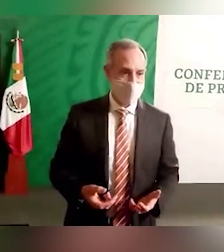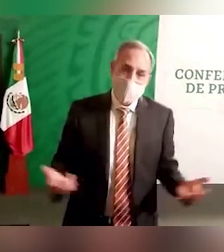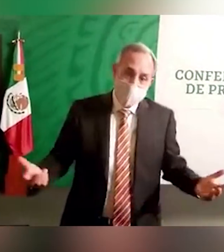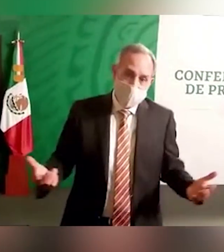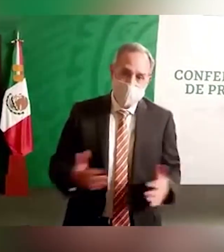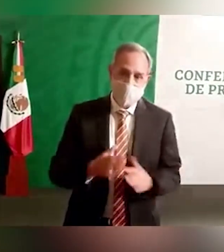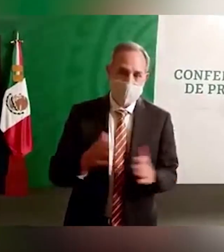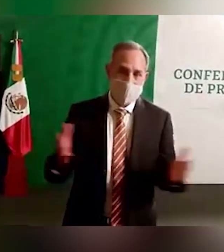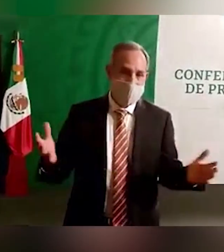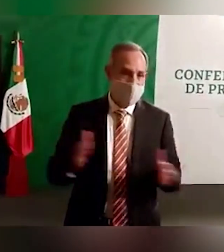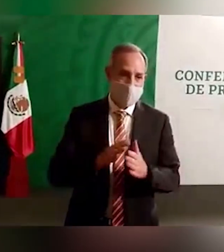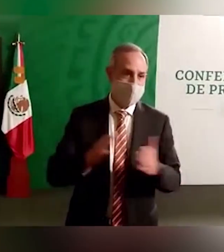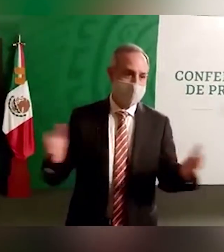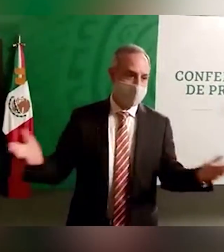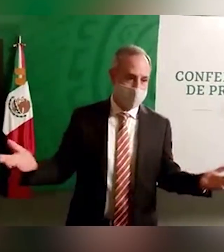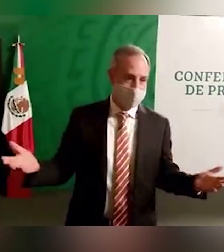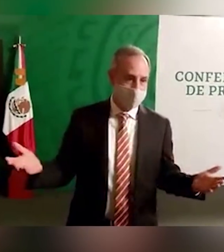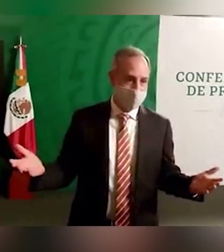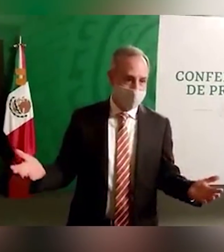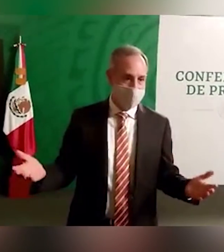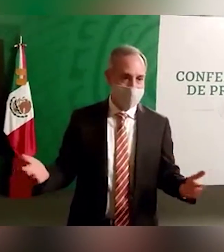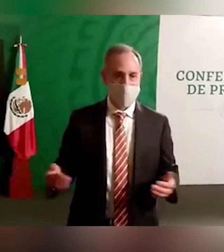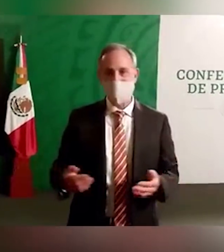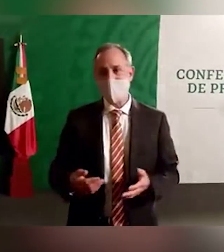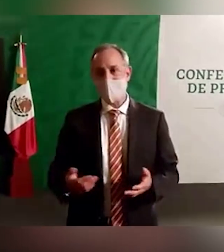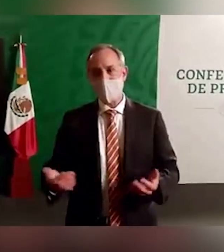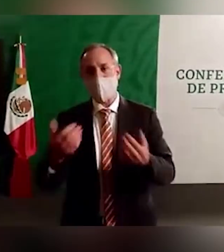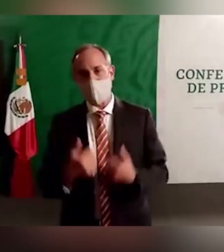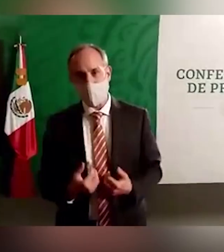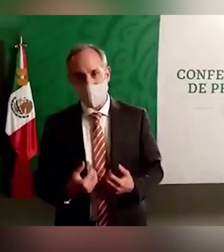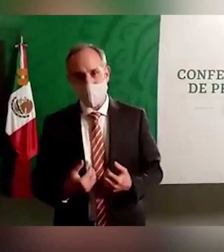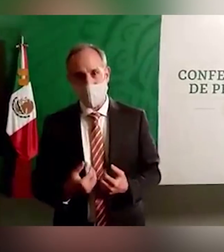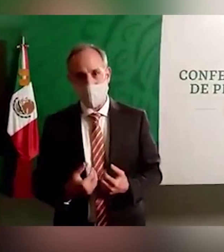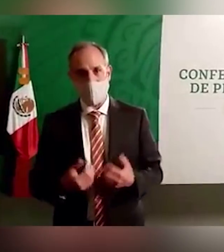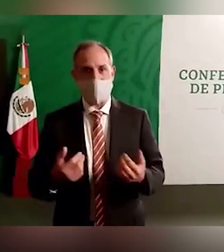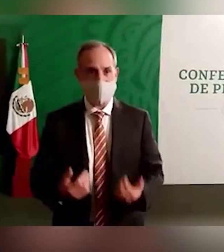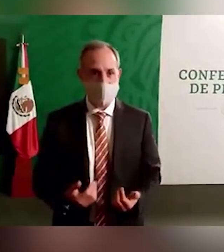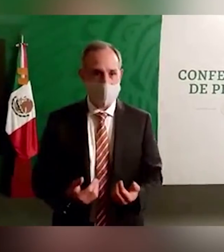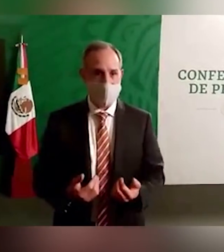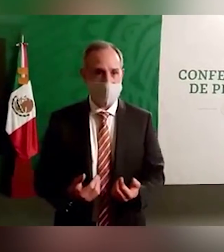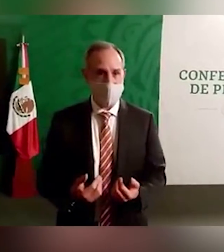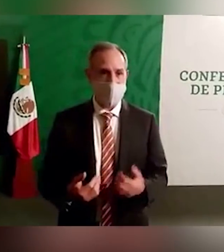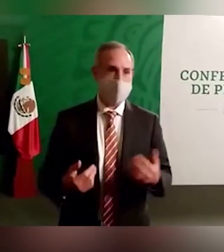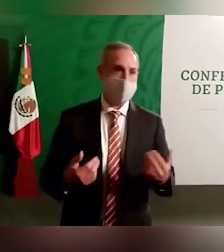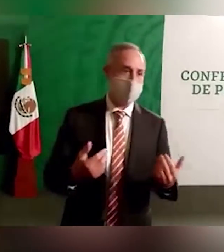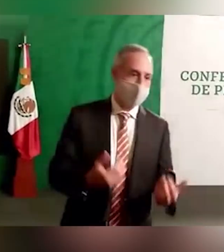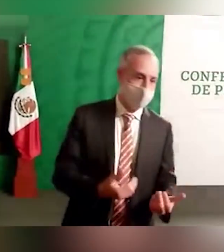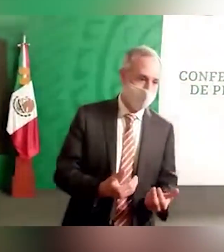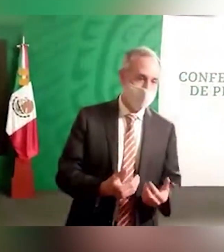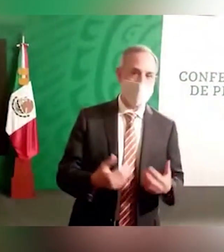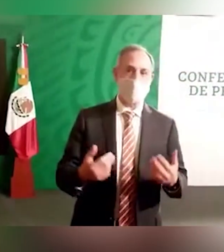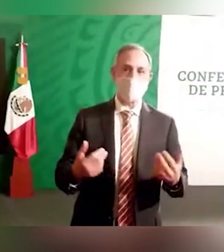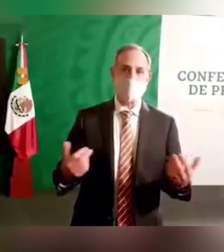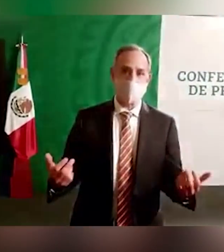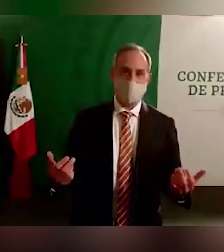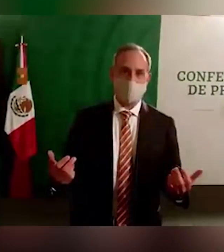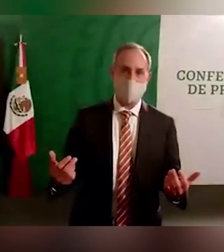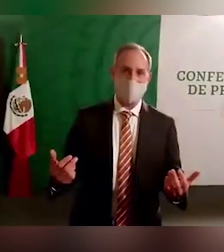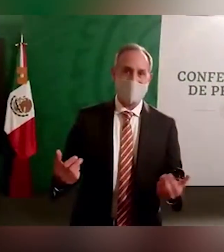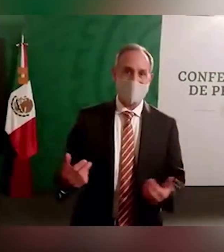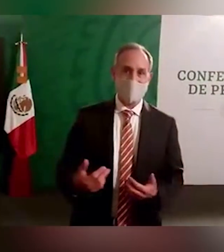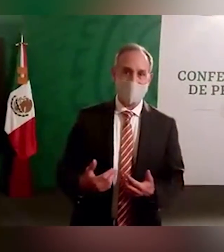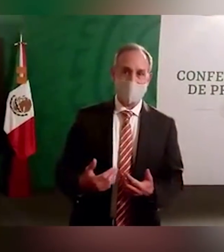entonces ya es quería sacar de contexto me toman la moto en el restaurant y dicen que no seguir las medidas